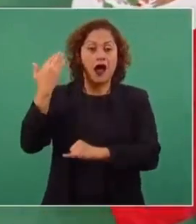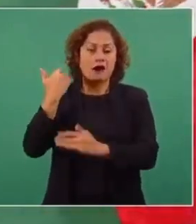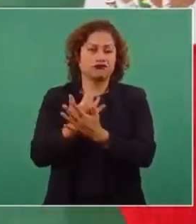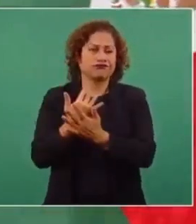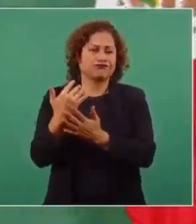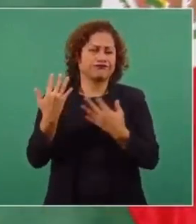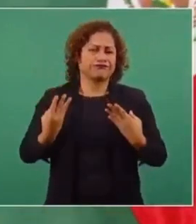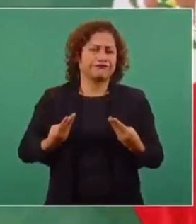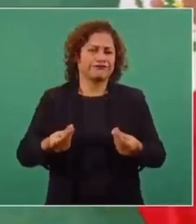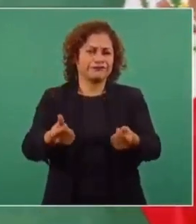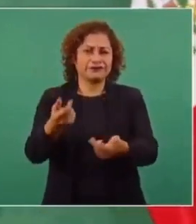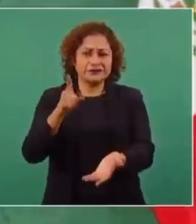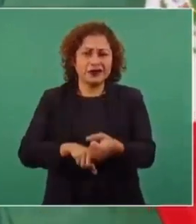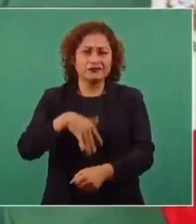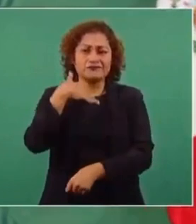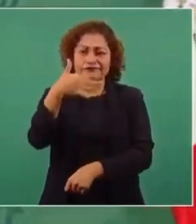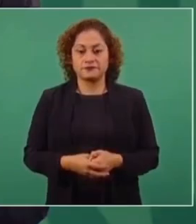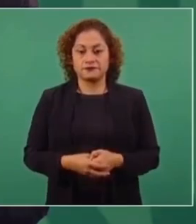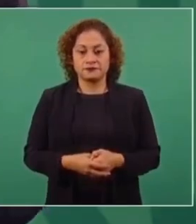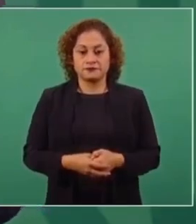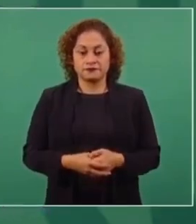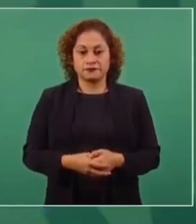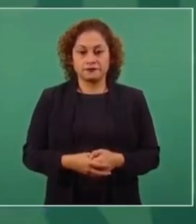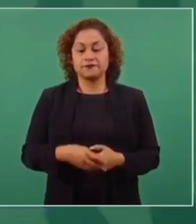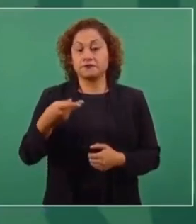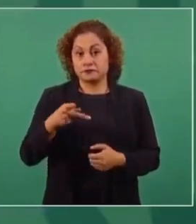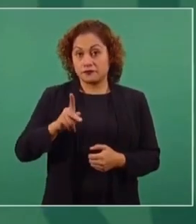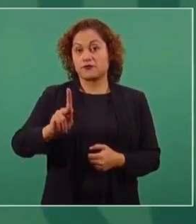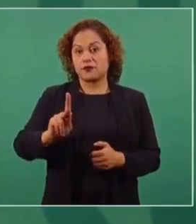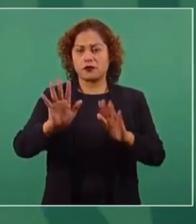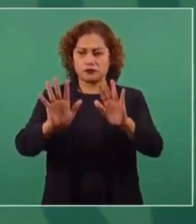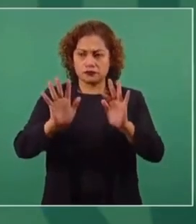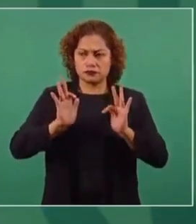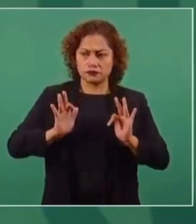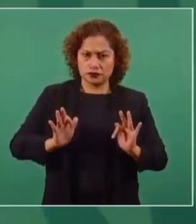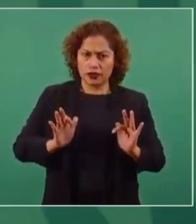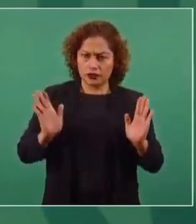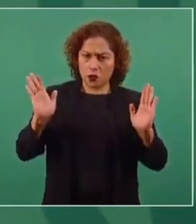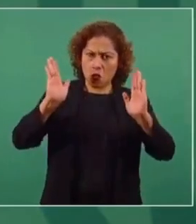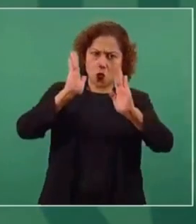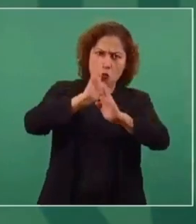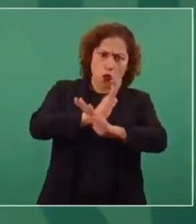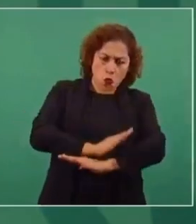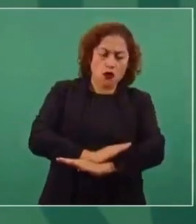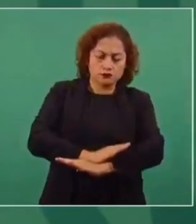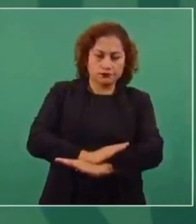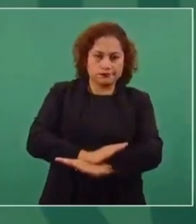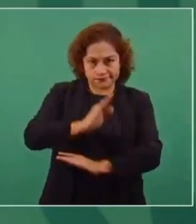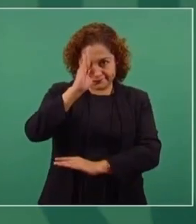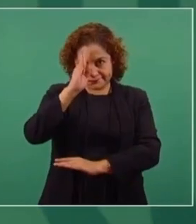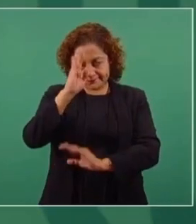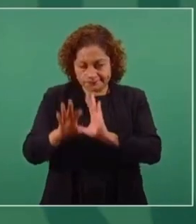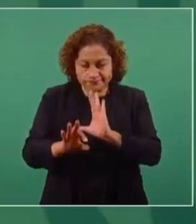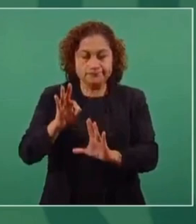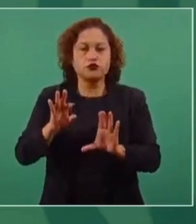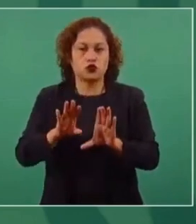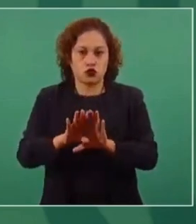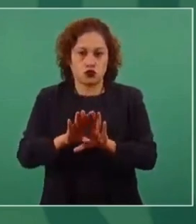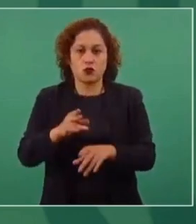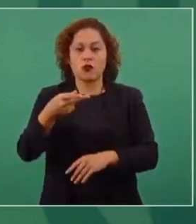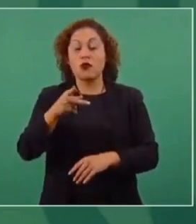excesos, mucha corrupción. Sin embargo, hay que buscar que haya un arreglo. Pero ya no se puede